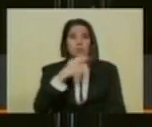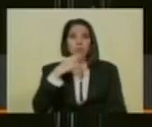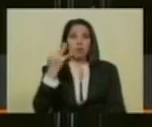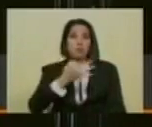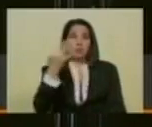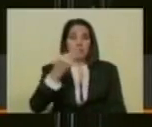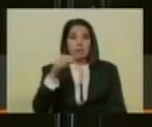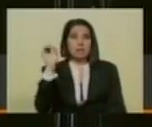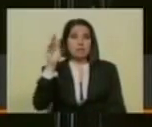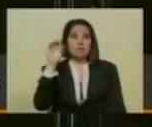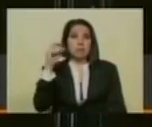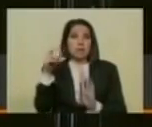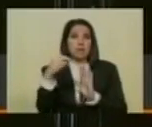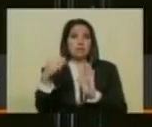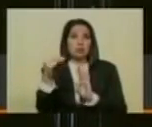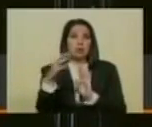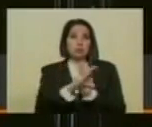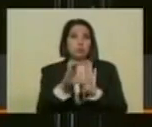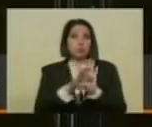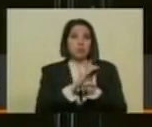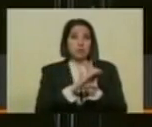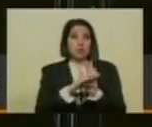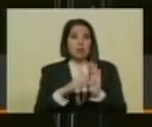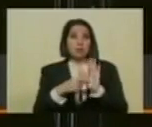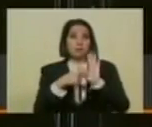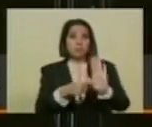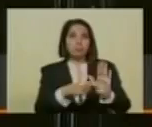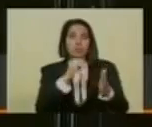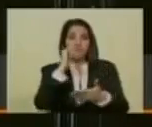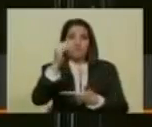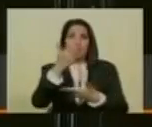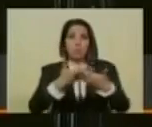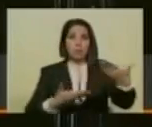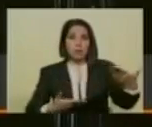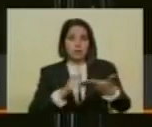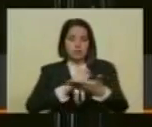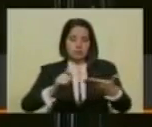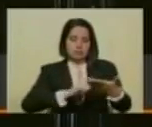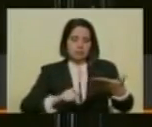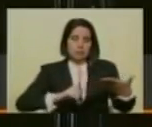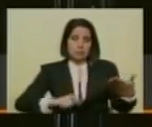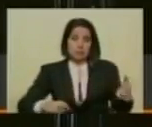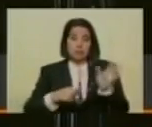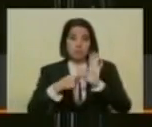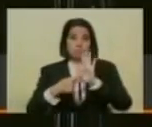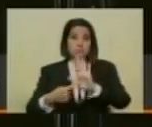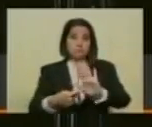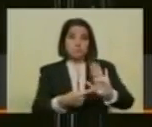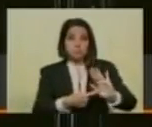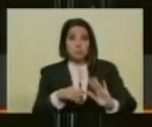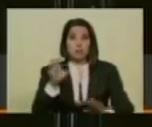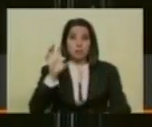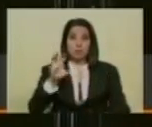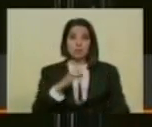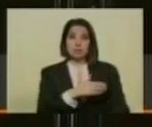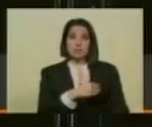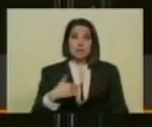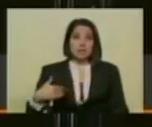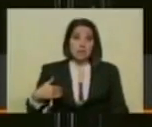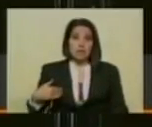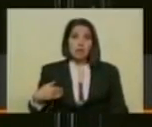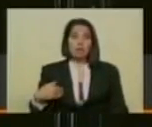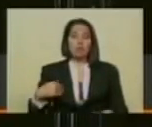Asamblea Constituyente le presentará el informe de estos hechos dramáticos a nuestro país. Quiero felicitar desde